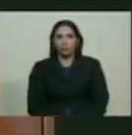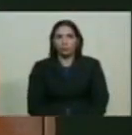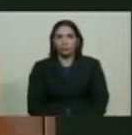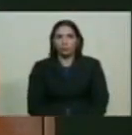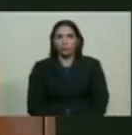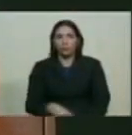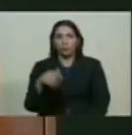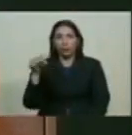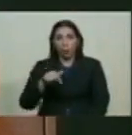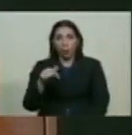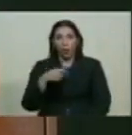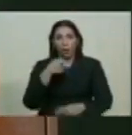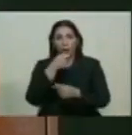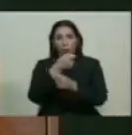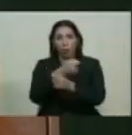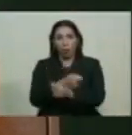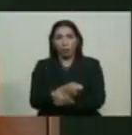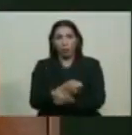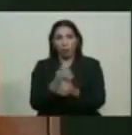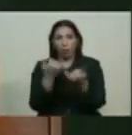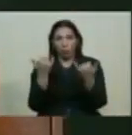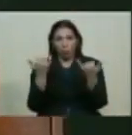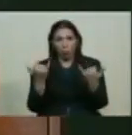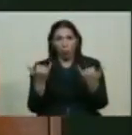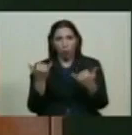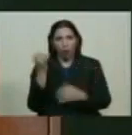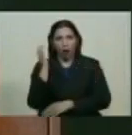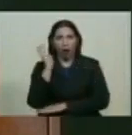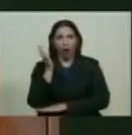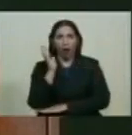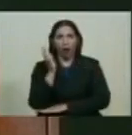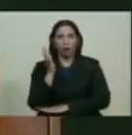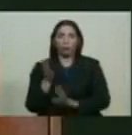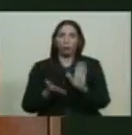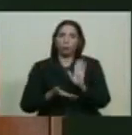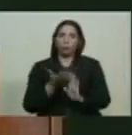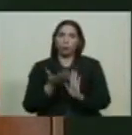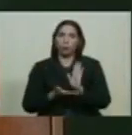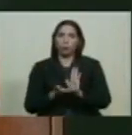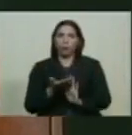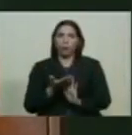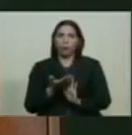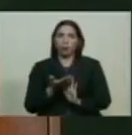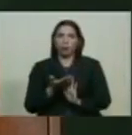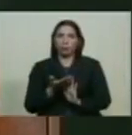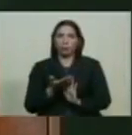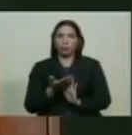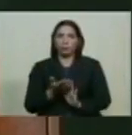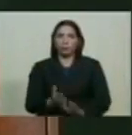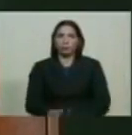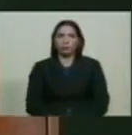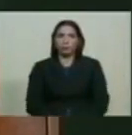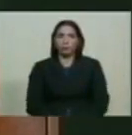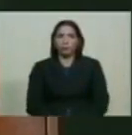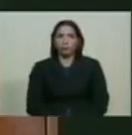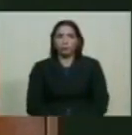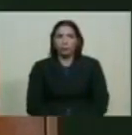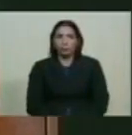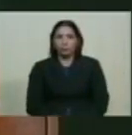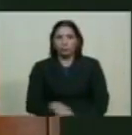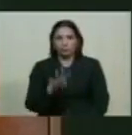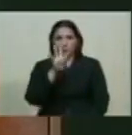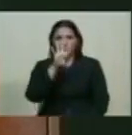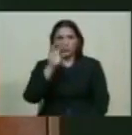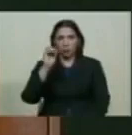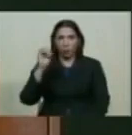Hoy estamos graduando a partir de este momento con este acto donde están representados 400 muchachos